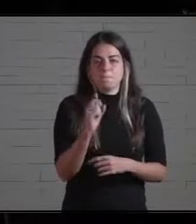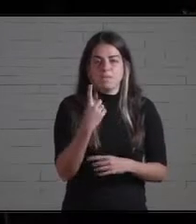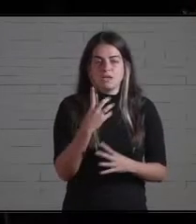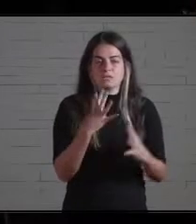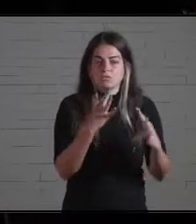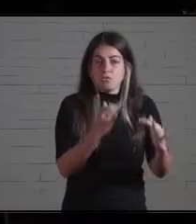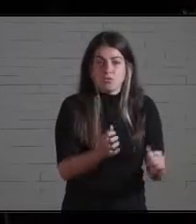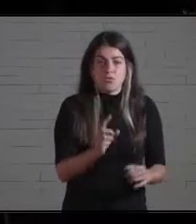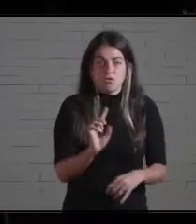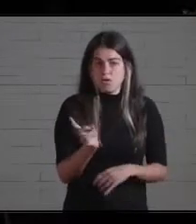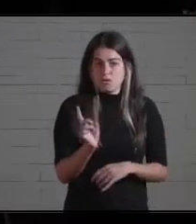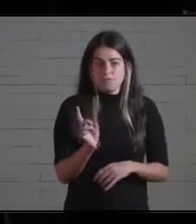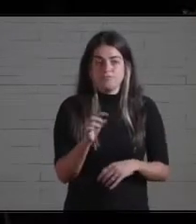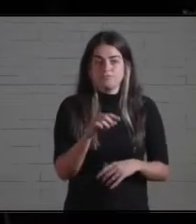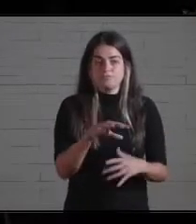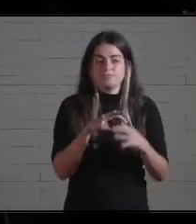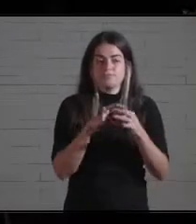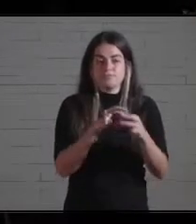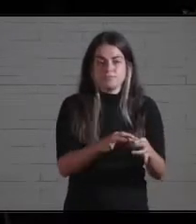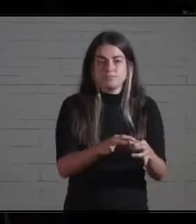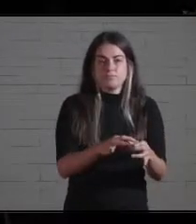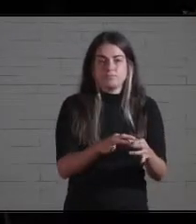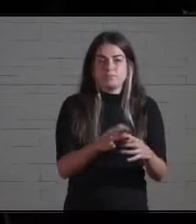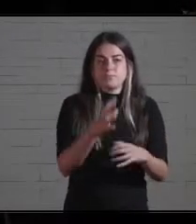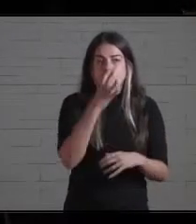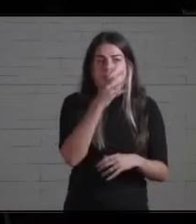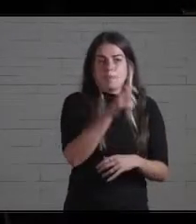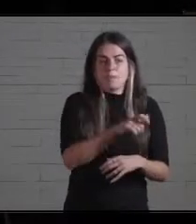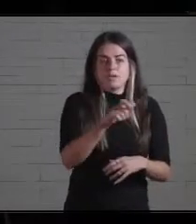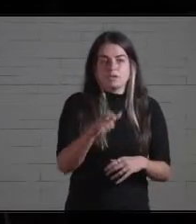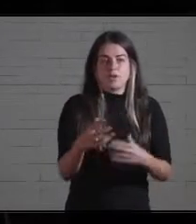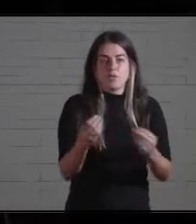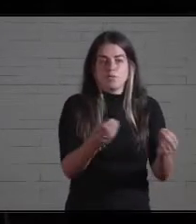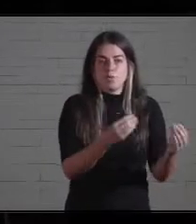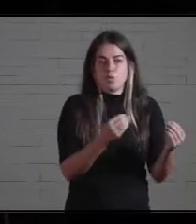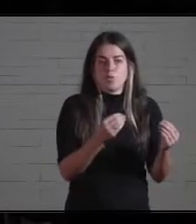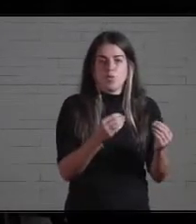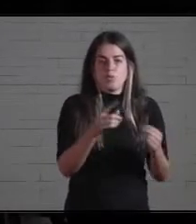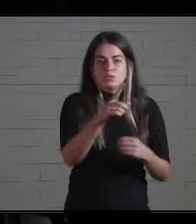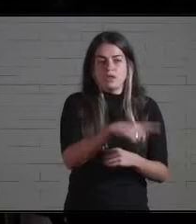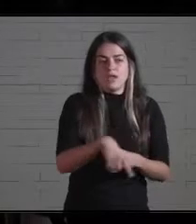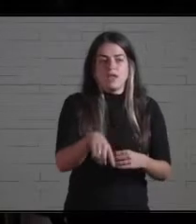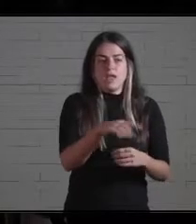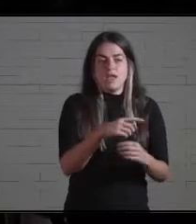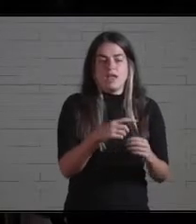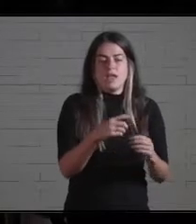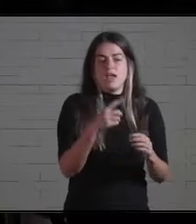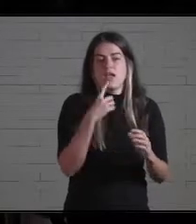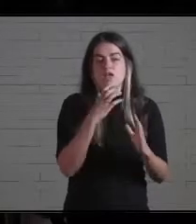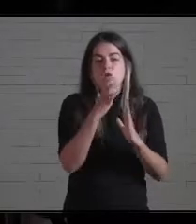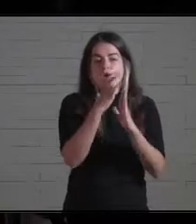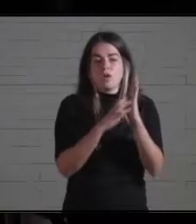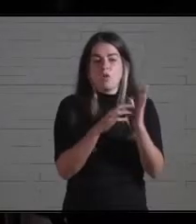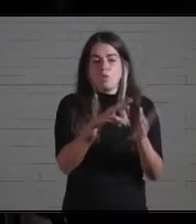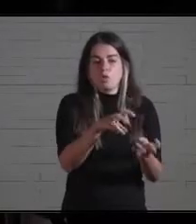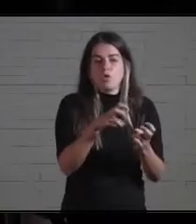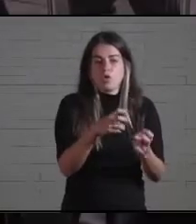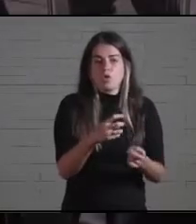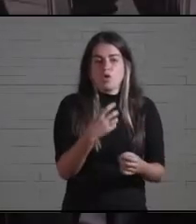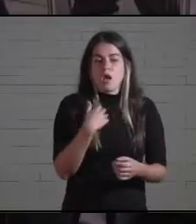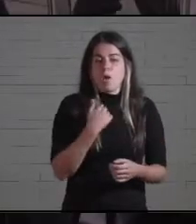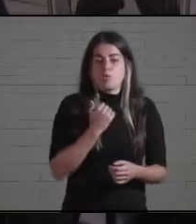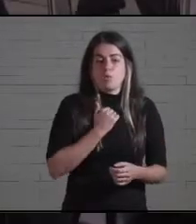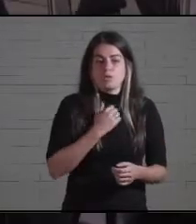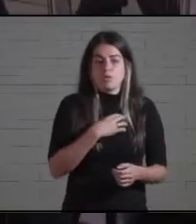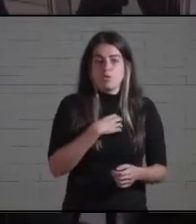ver con el hecho de que muchas personas no pueden aprovechar las reducciones y deducciones fiscales por diversos motivos,